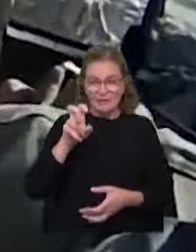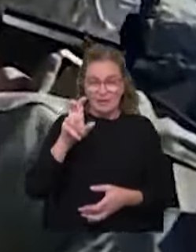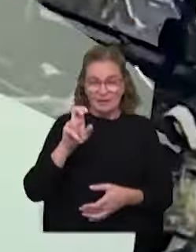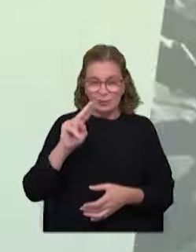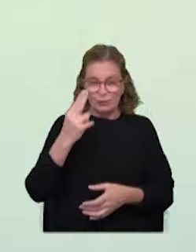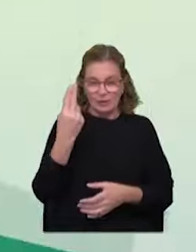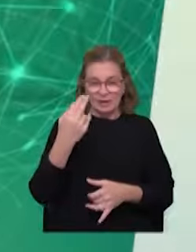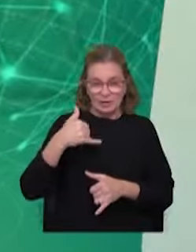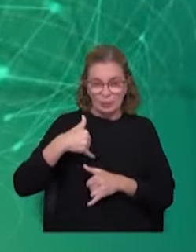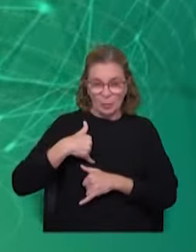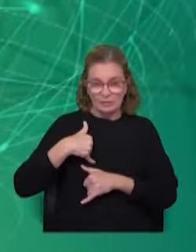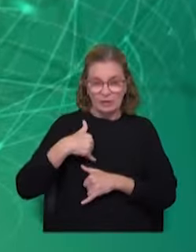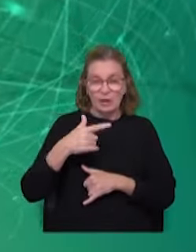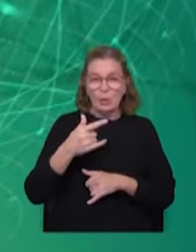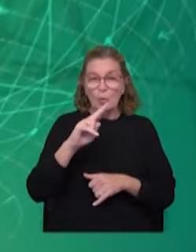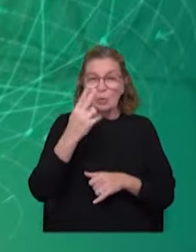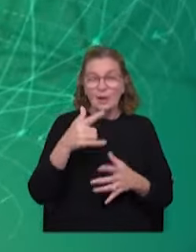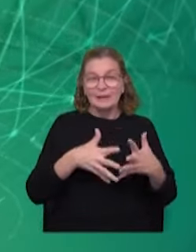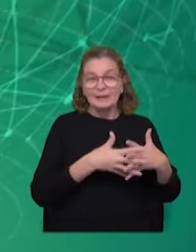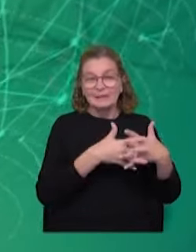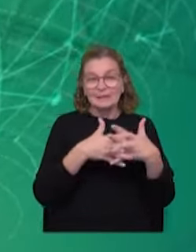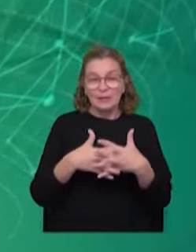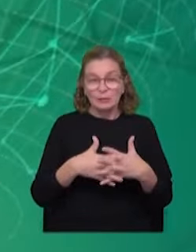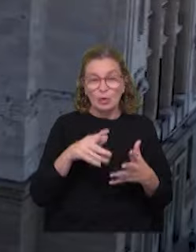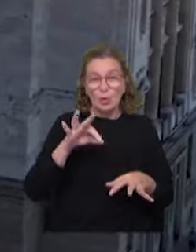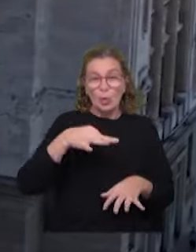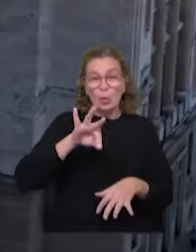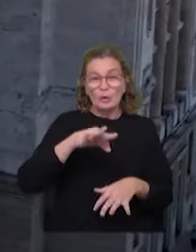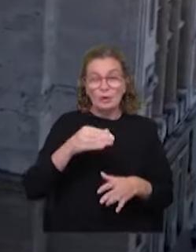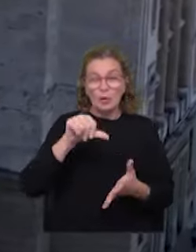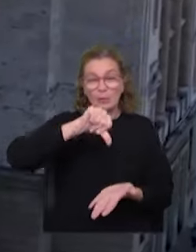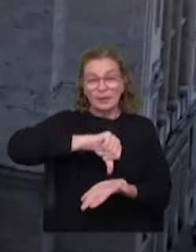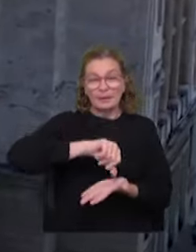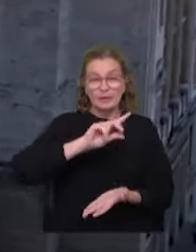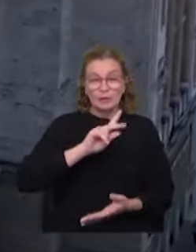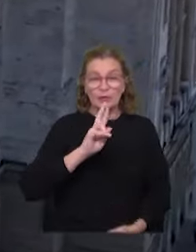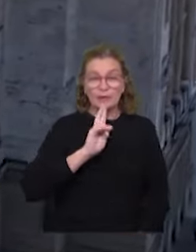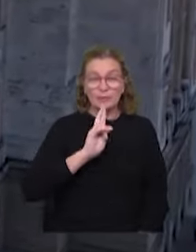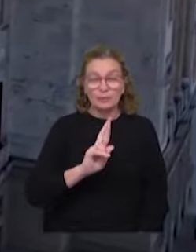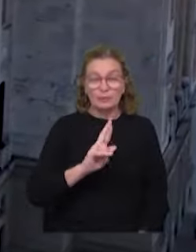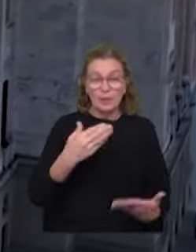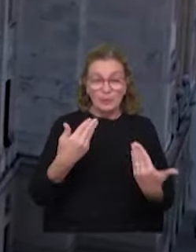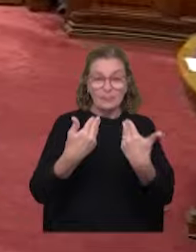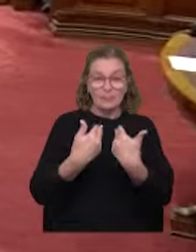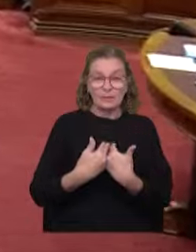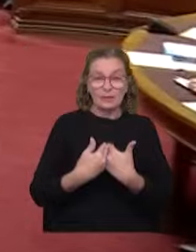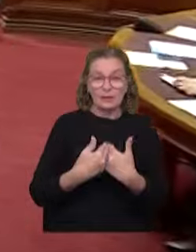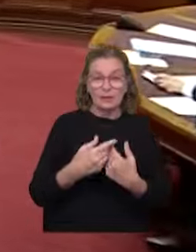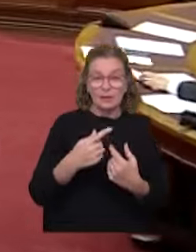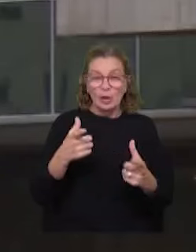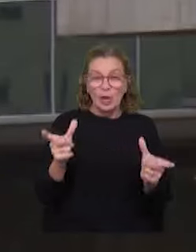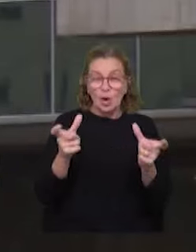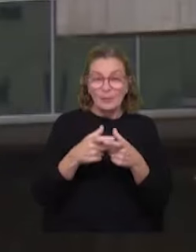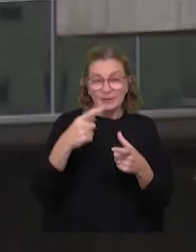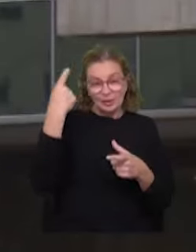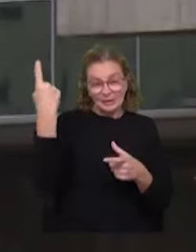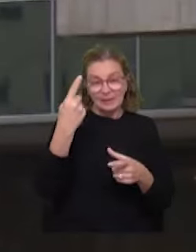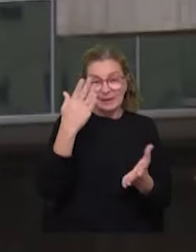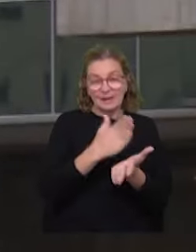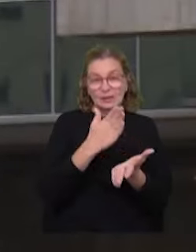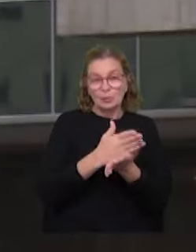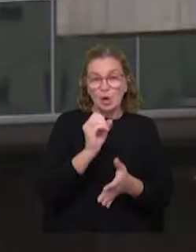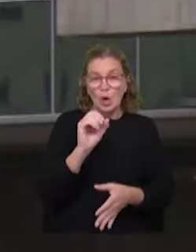uruguaya Uruguay y Estados Unidos fueron los únicos países que no respondieron las consultas de la Comisión Interamericana de Derechos Humanos de la